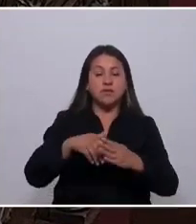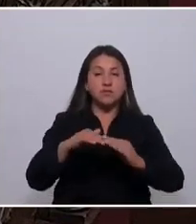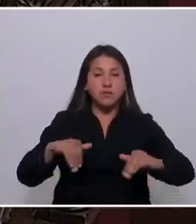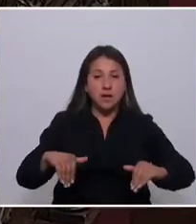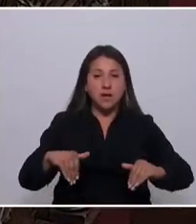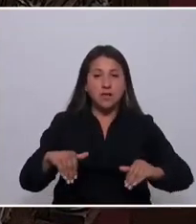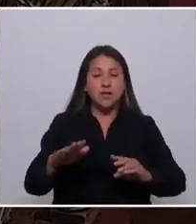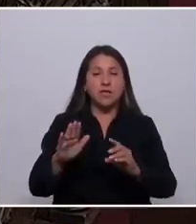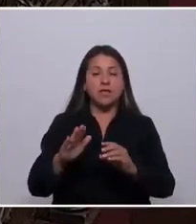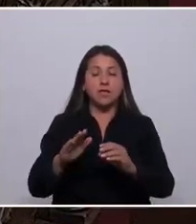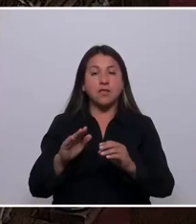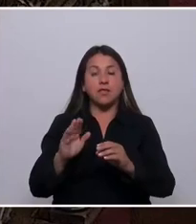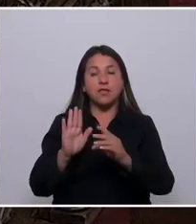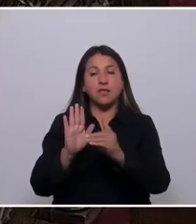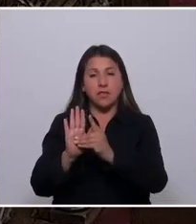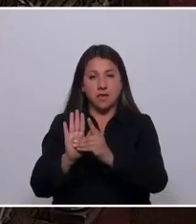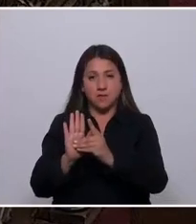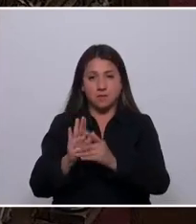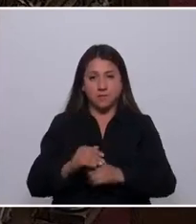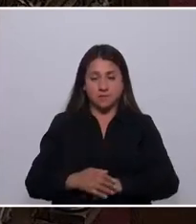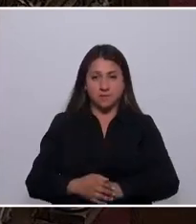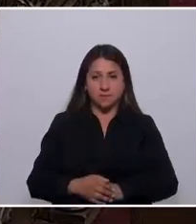D.